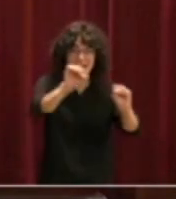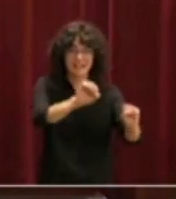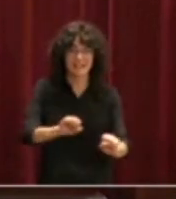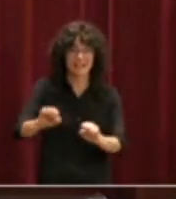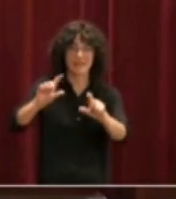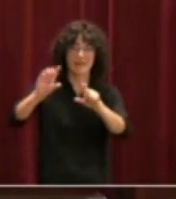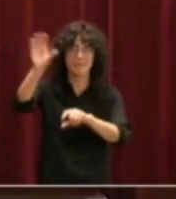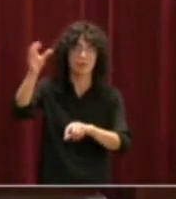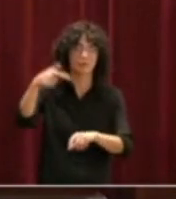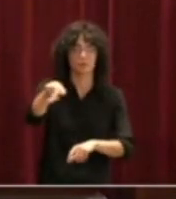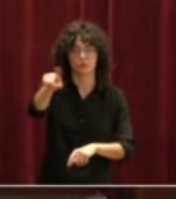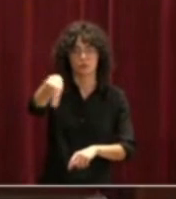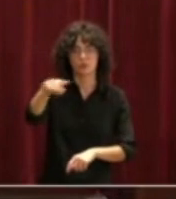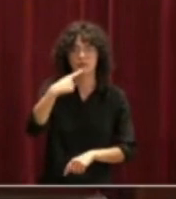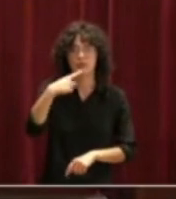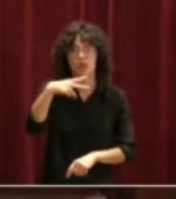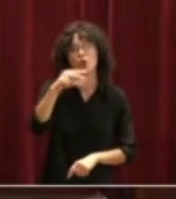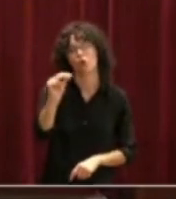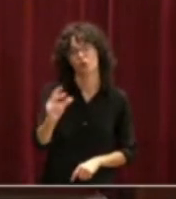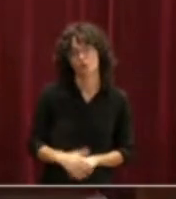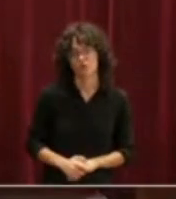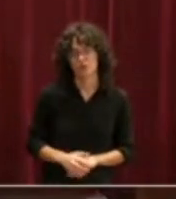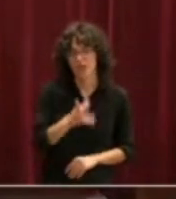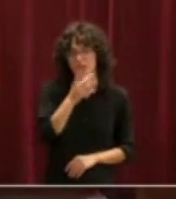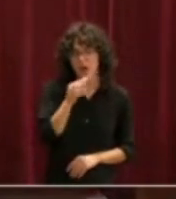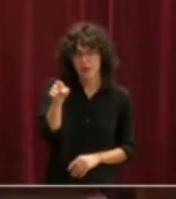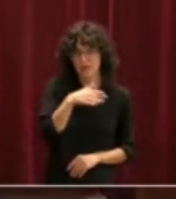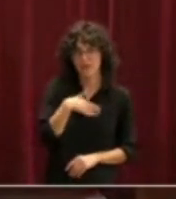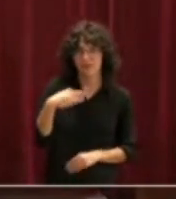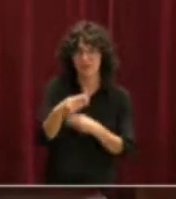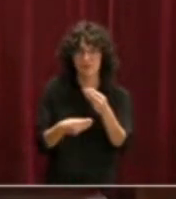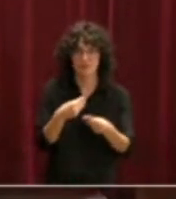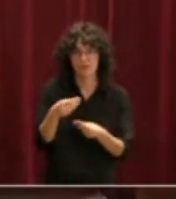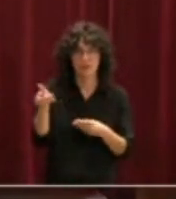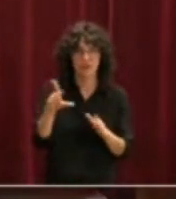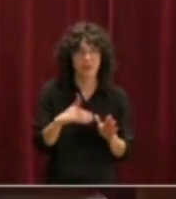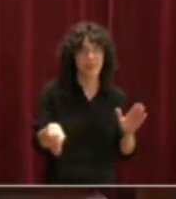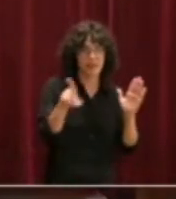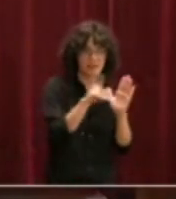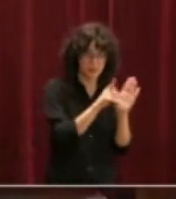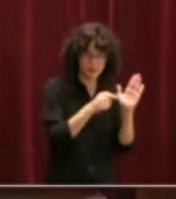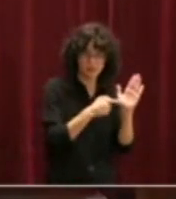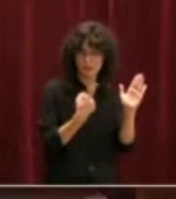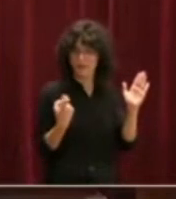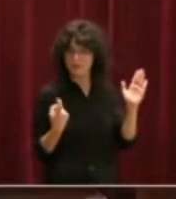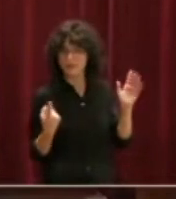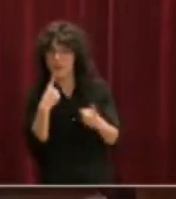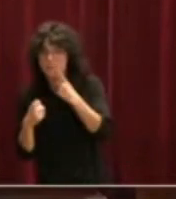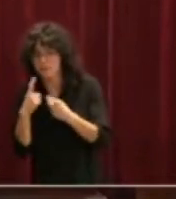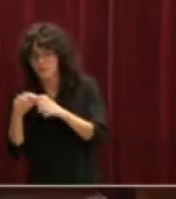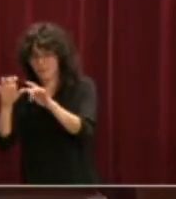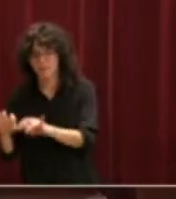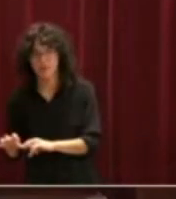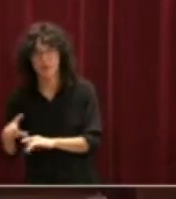para los decretos contemos con un dictamen del Consejo consultivo mire usted puede engañar a los de la